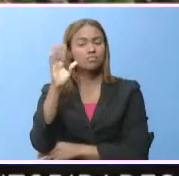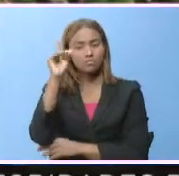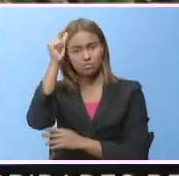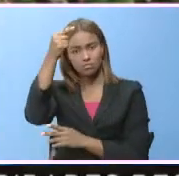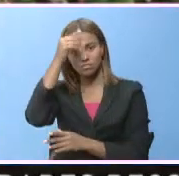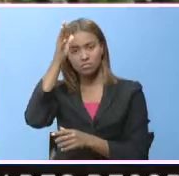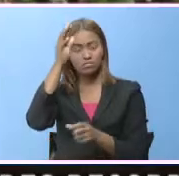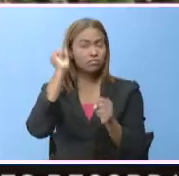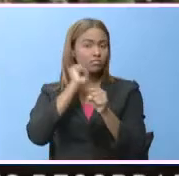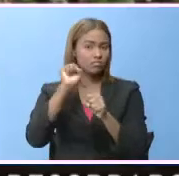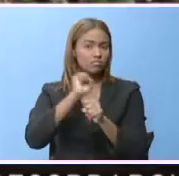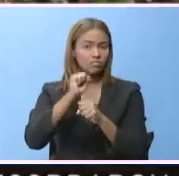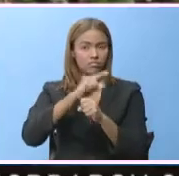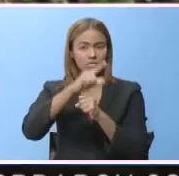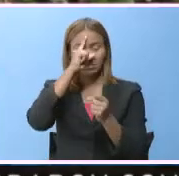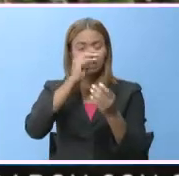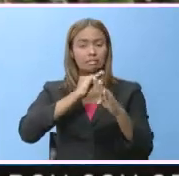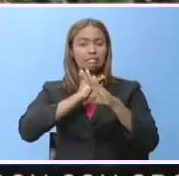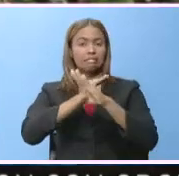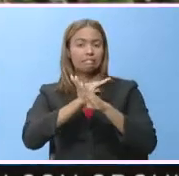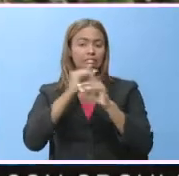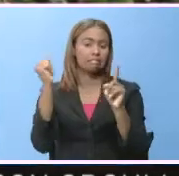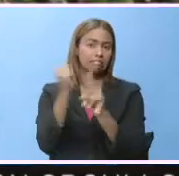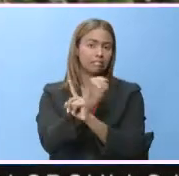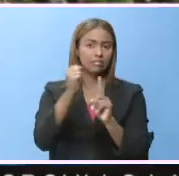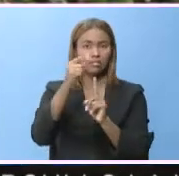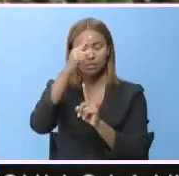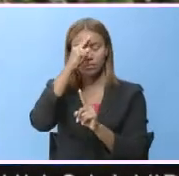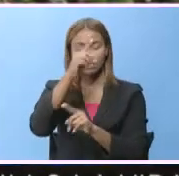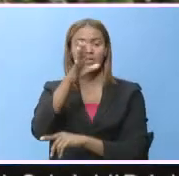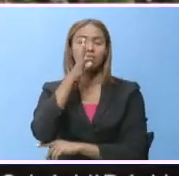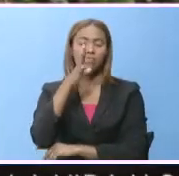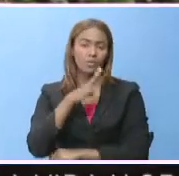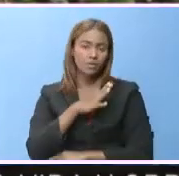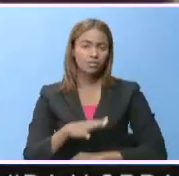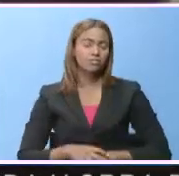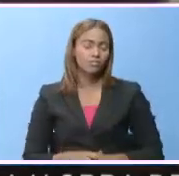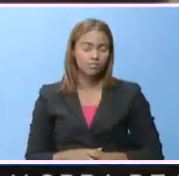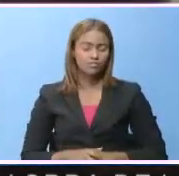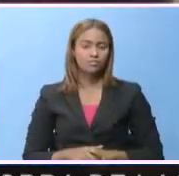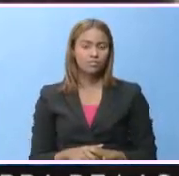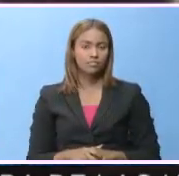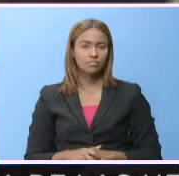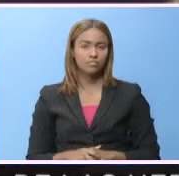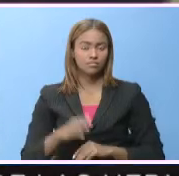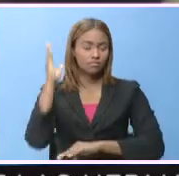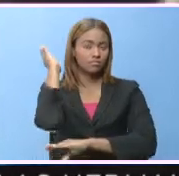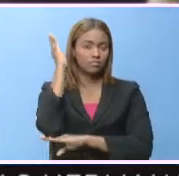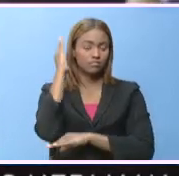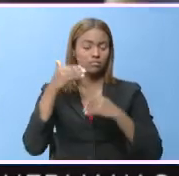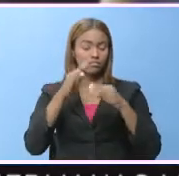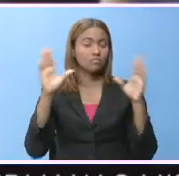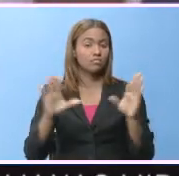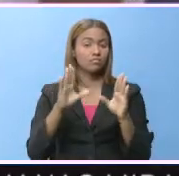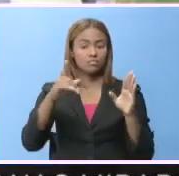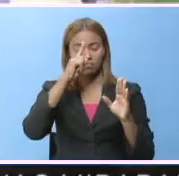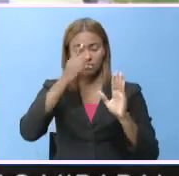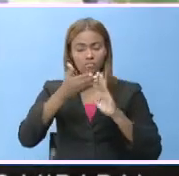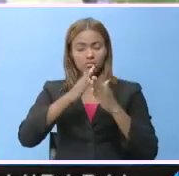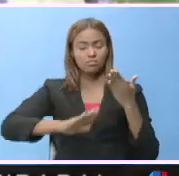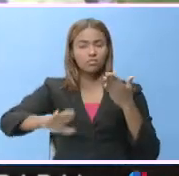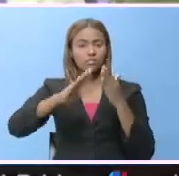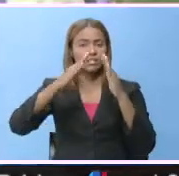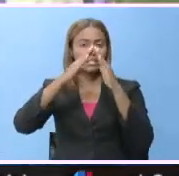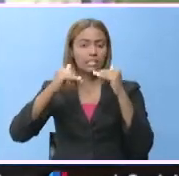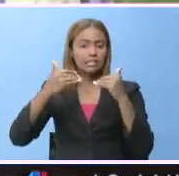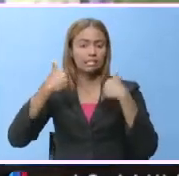gobierno trabajará para evitar la violencia contra las mujeres. En el acto que se llevó a cabo en el jardín de la